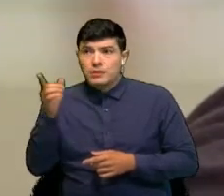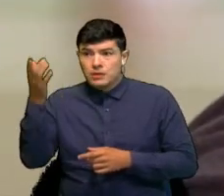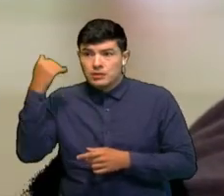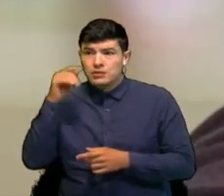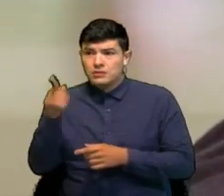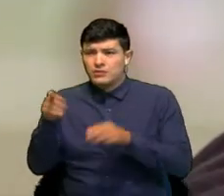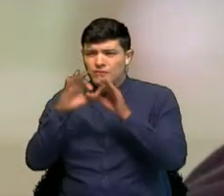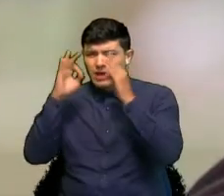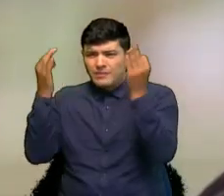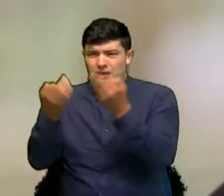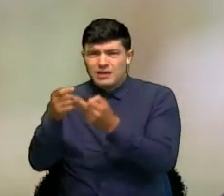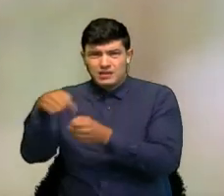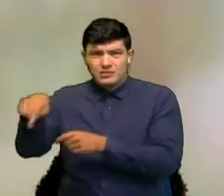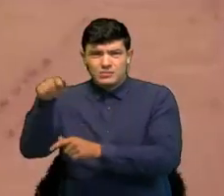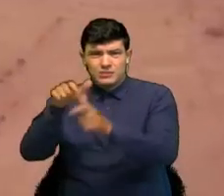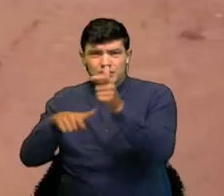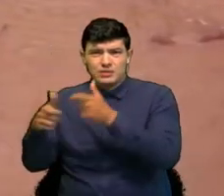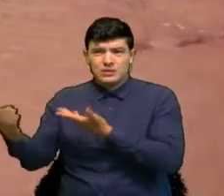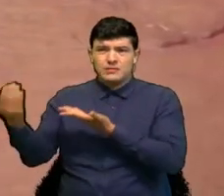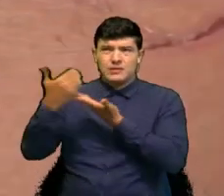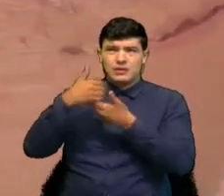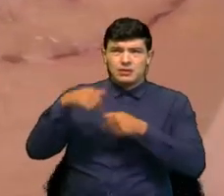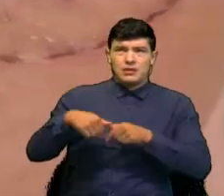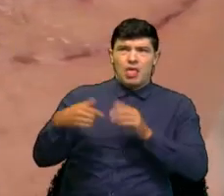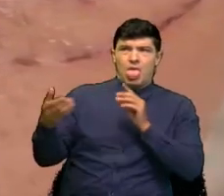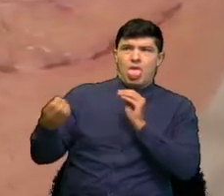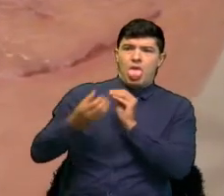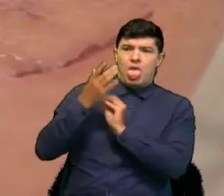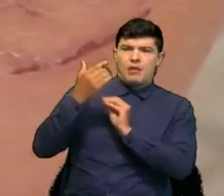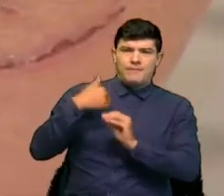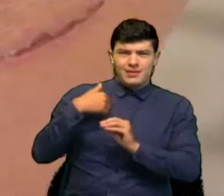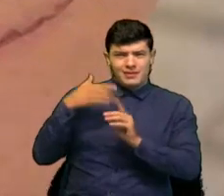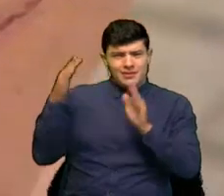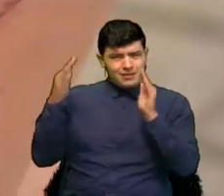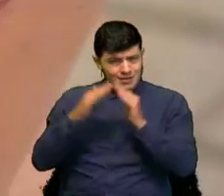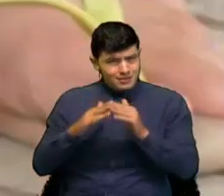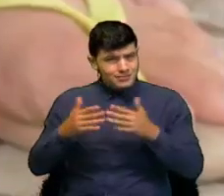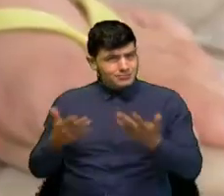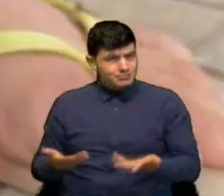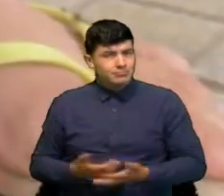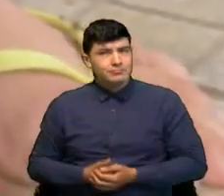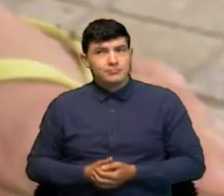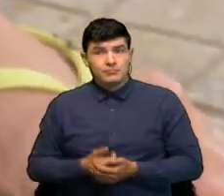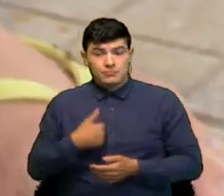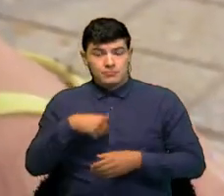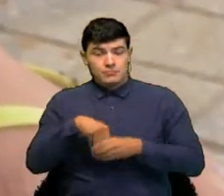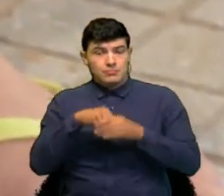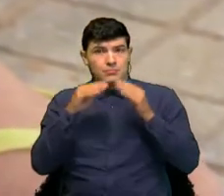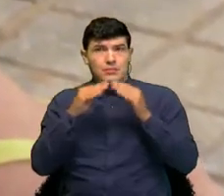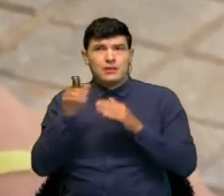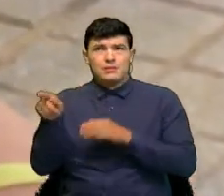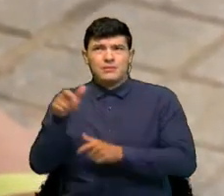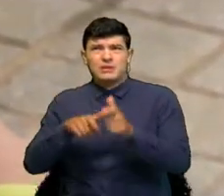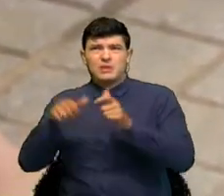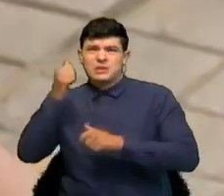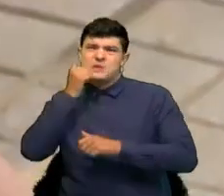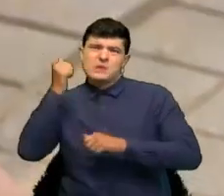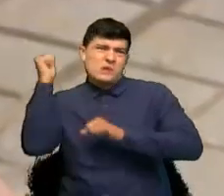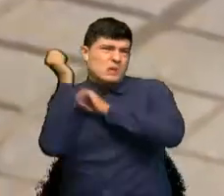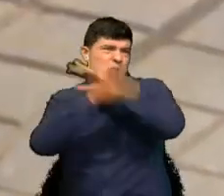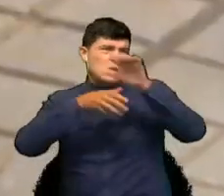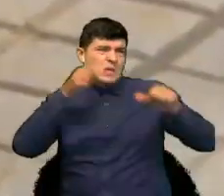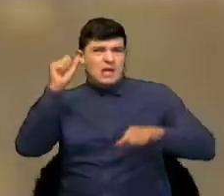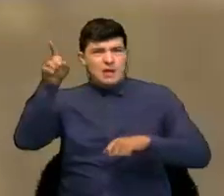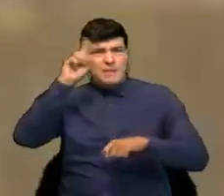los familiares de los muchachos a mi casa estando yo en mi casa llegaron a tirarme piedras